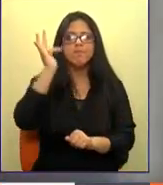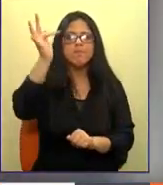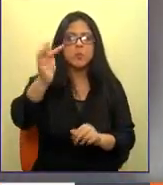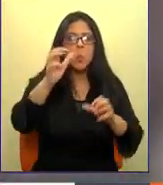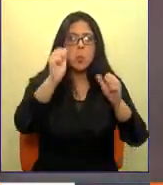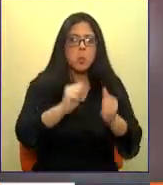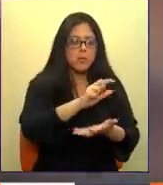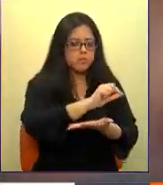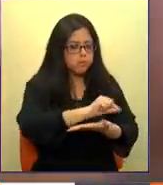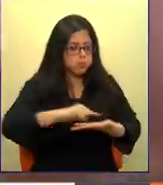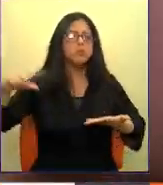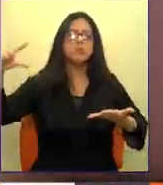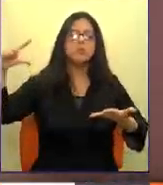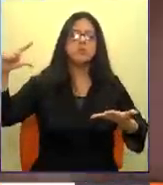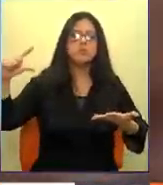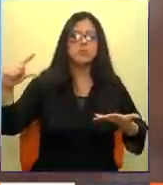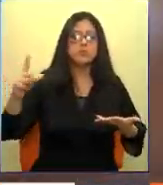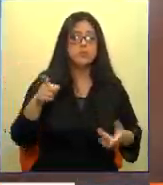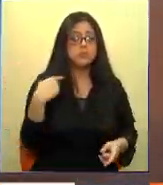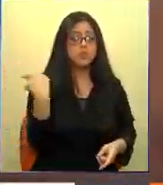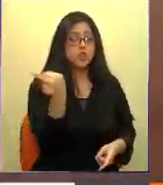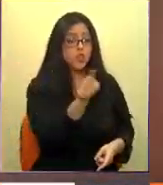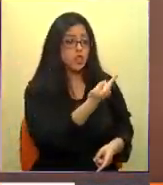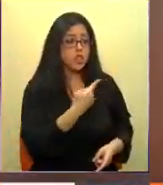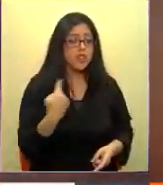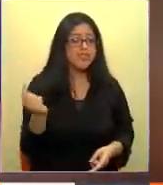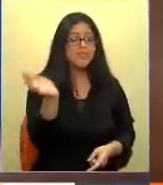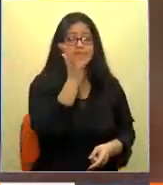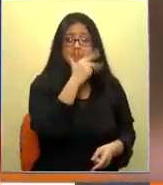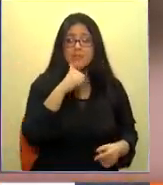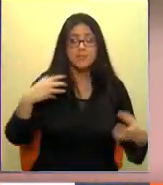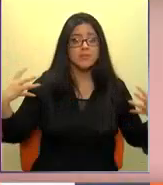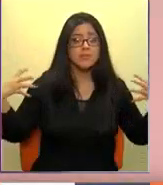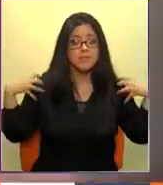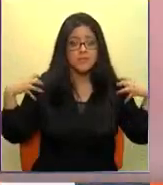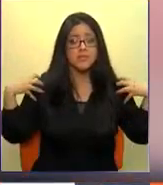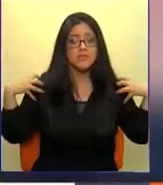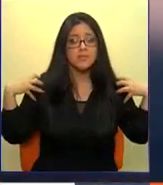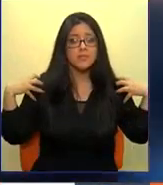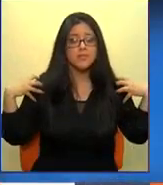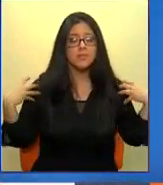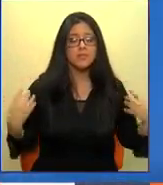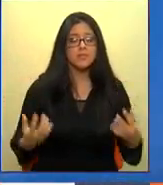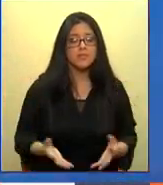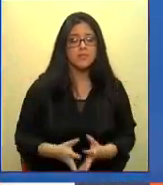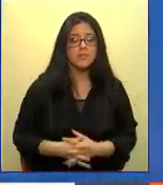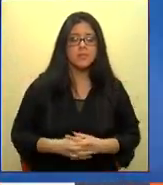en conjunto y como sociedad, no asumimos nuestras responsabilidades.